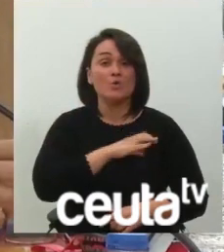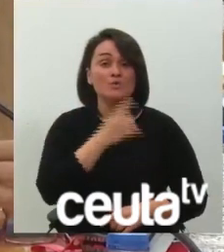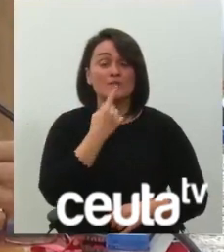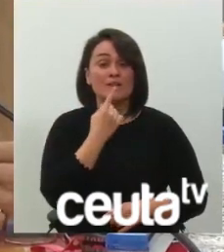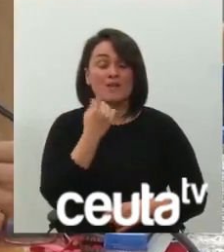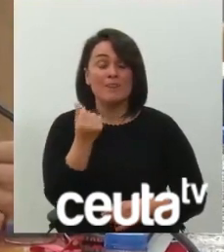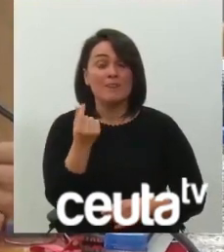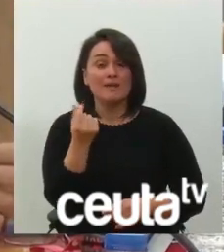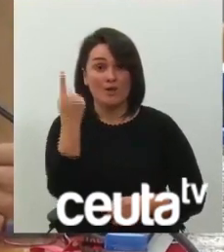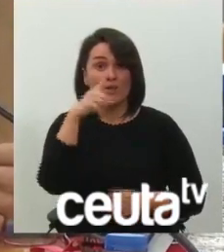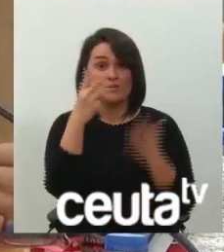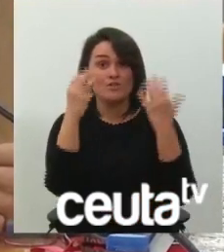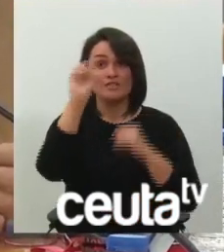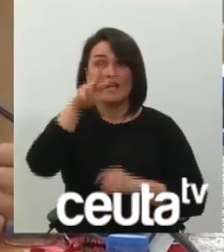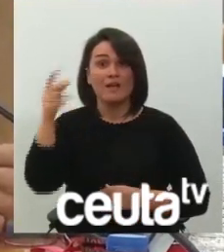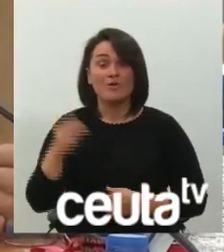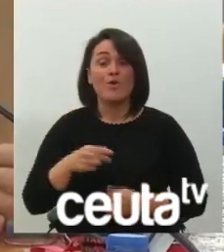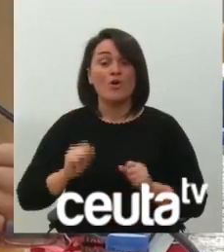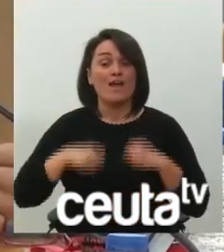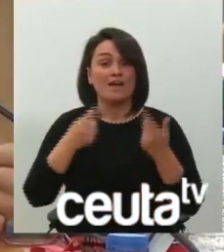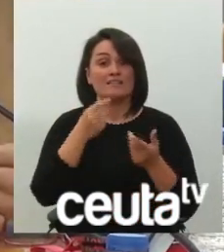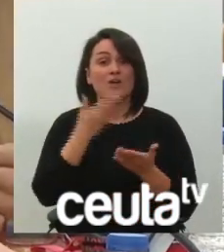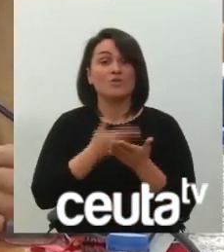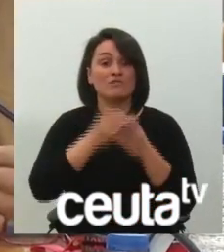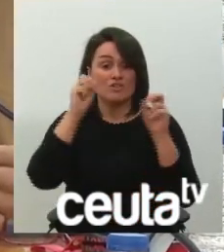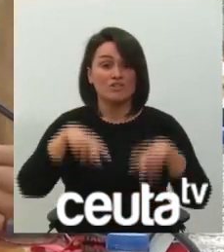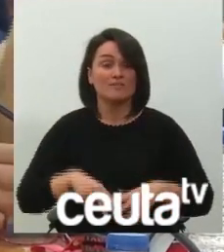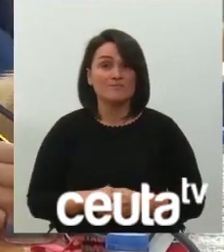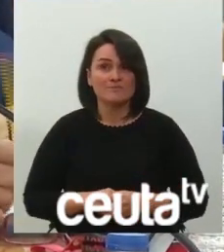sin justificar ahora me cuenta muy bien